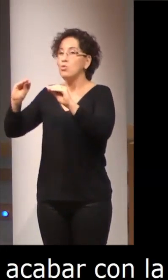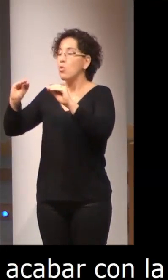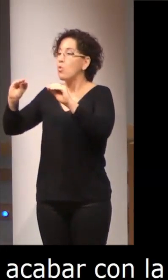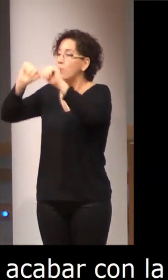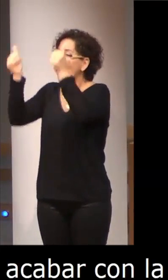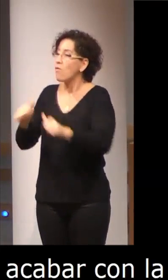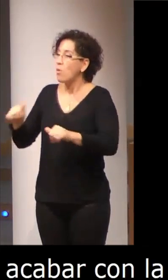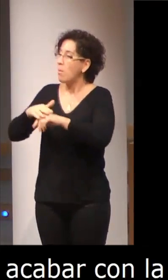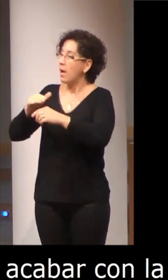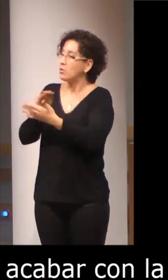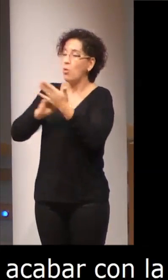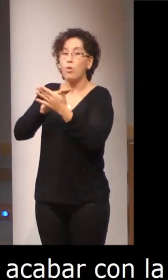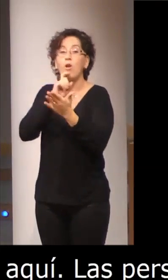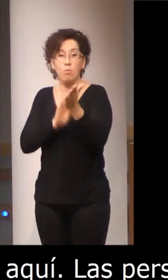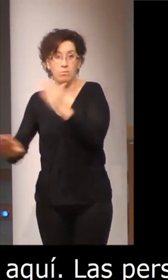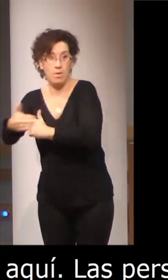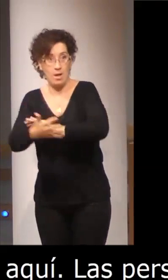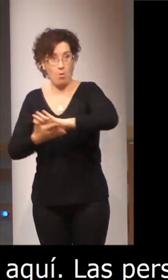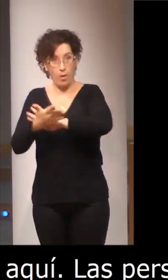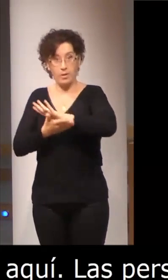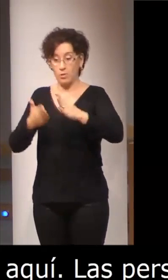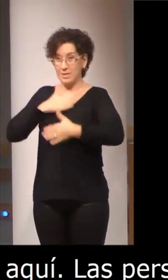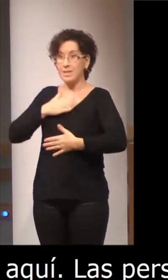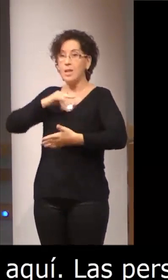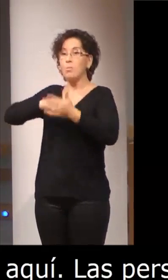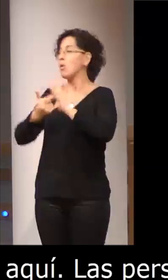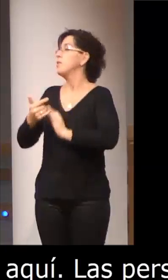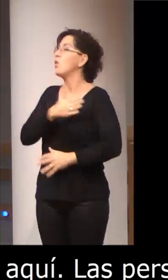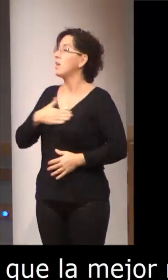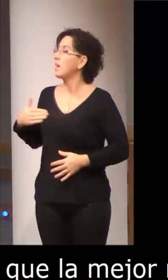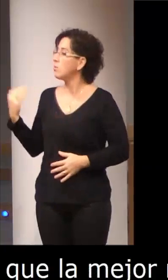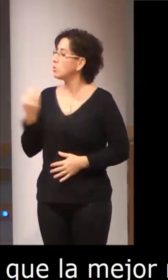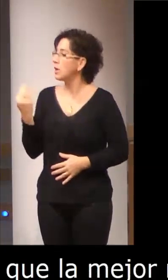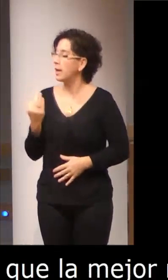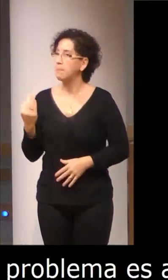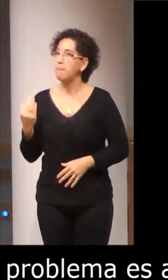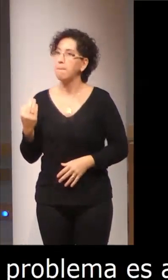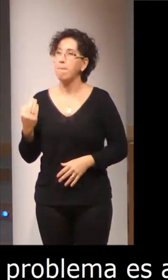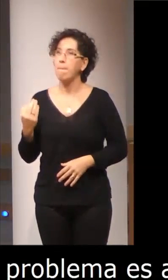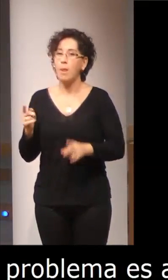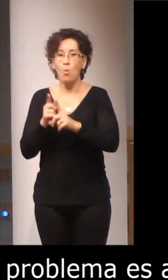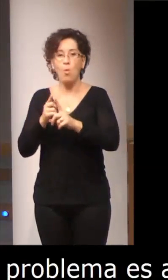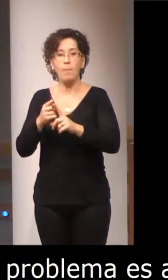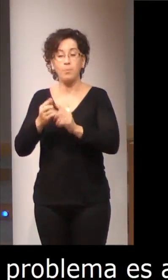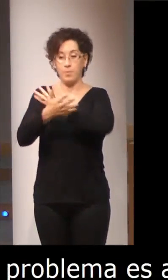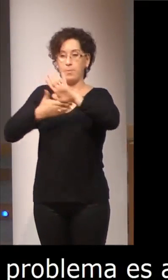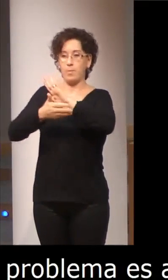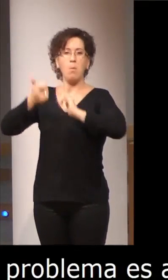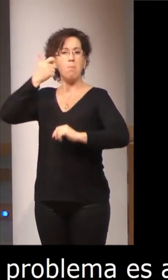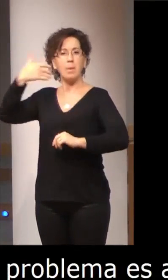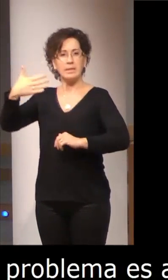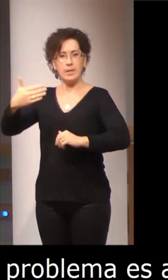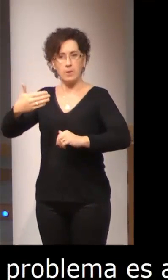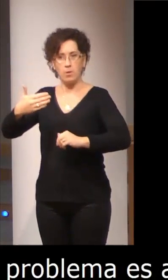sordera es a través de la lengua de signos, y lo que intentamos hacer con este proyecto es dar más prestigio a la lengua de signos para que más